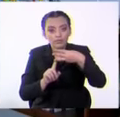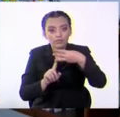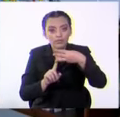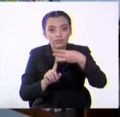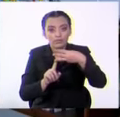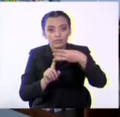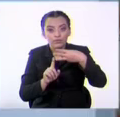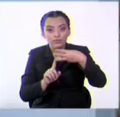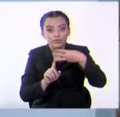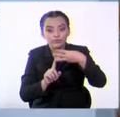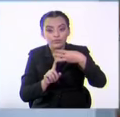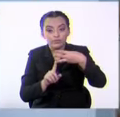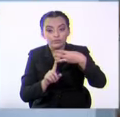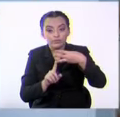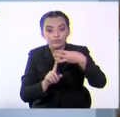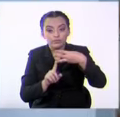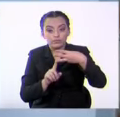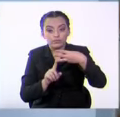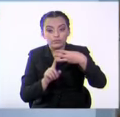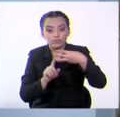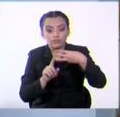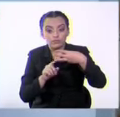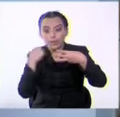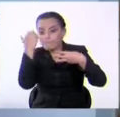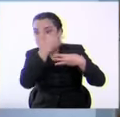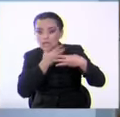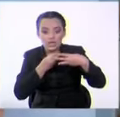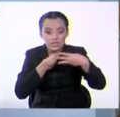algo que llamamos la belleza escénica.